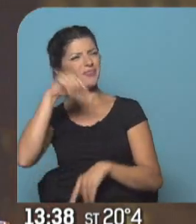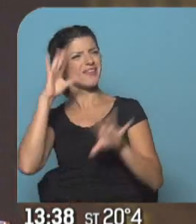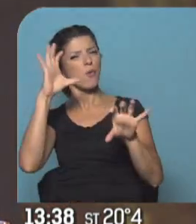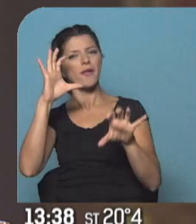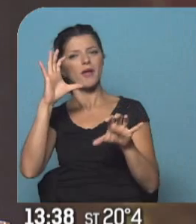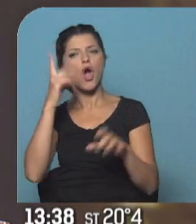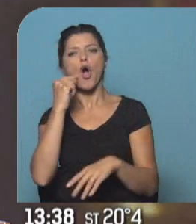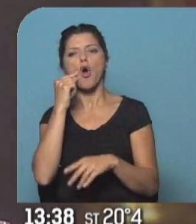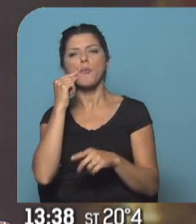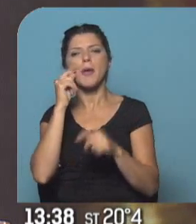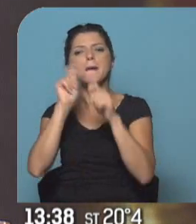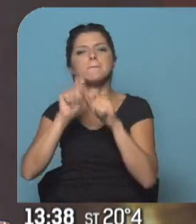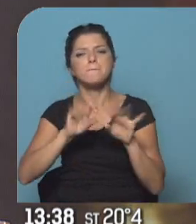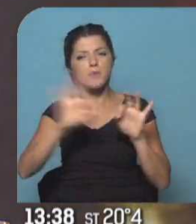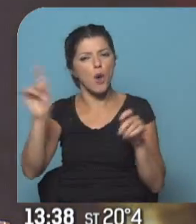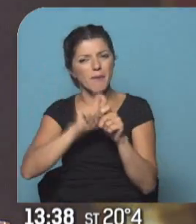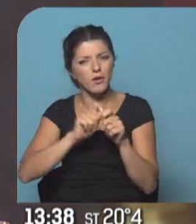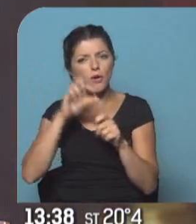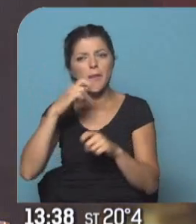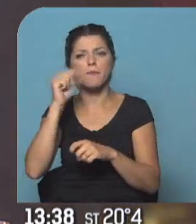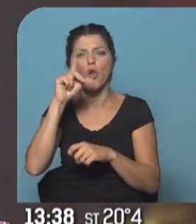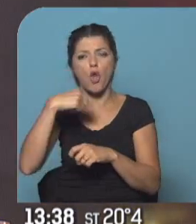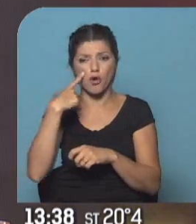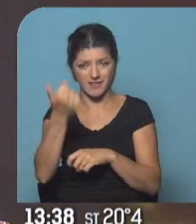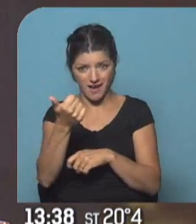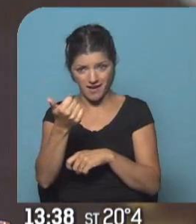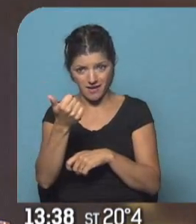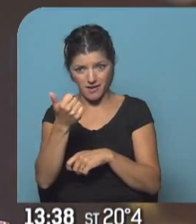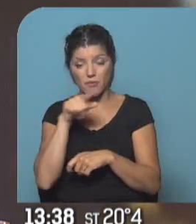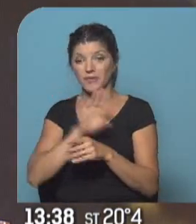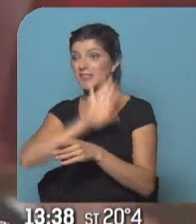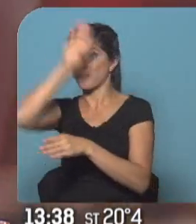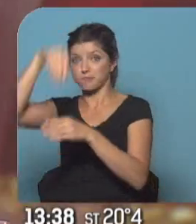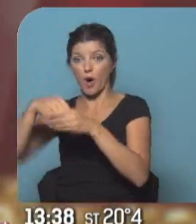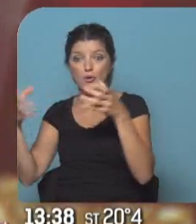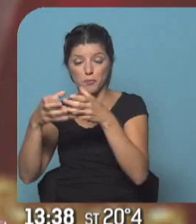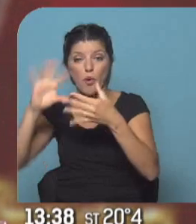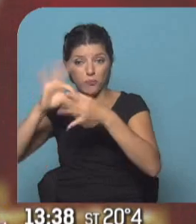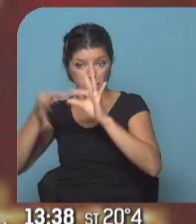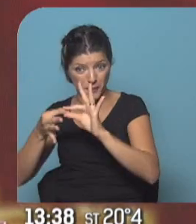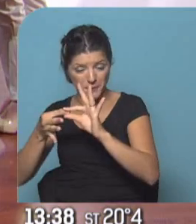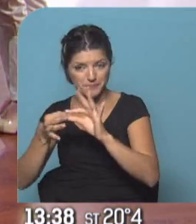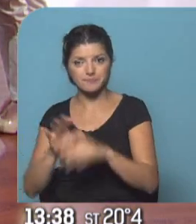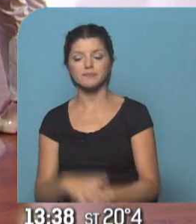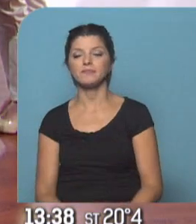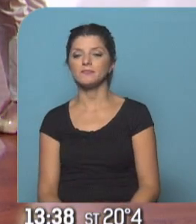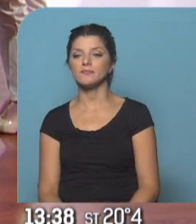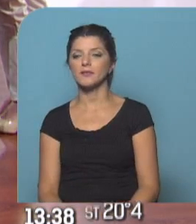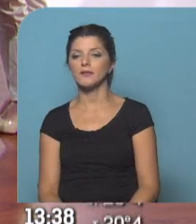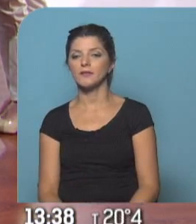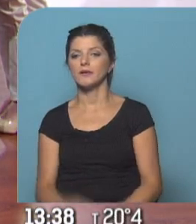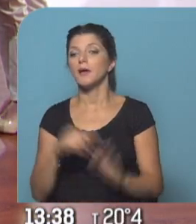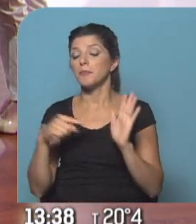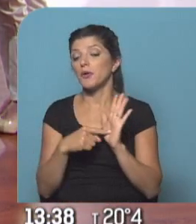famoso plomero polaco, la imagen del plomero polaco cuando entró Polonia a la Unión Europea, ¿no? Pero en vez de facilitarse, digamos, la